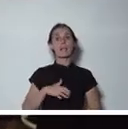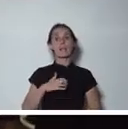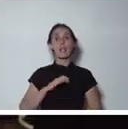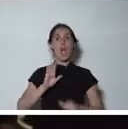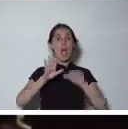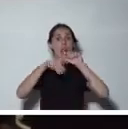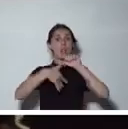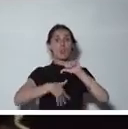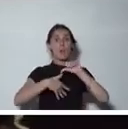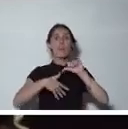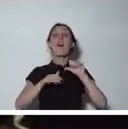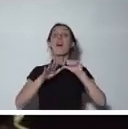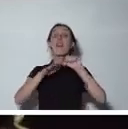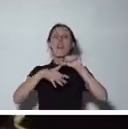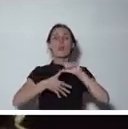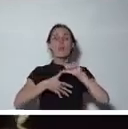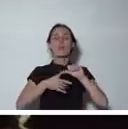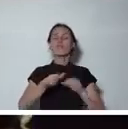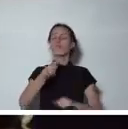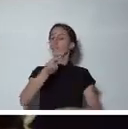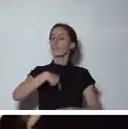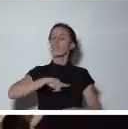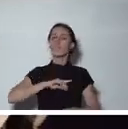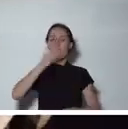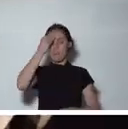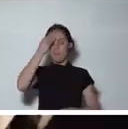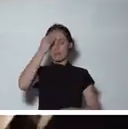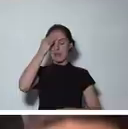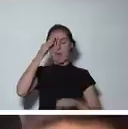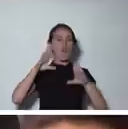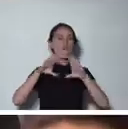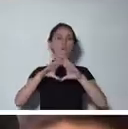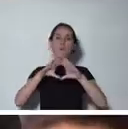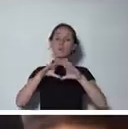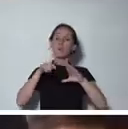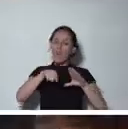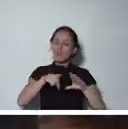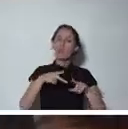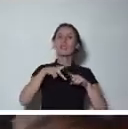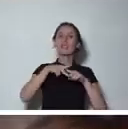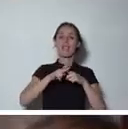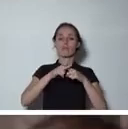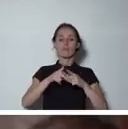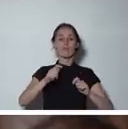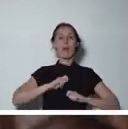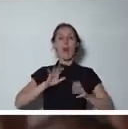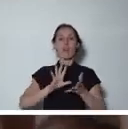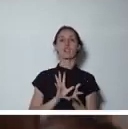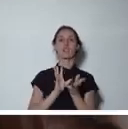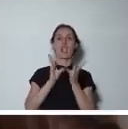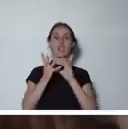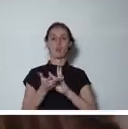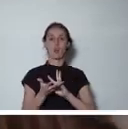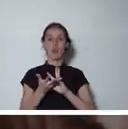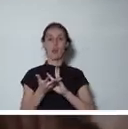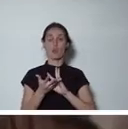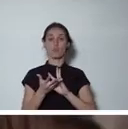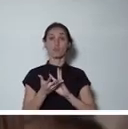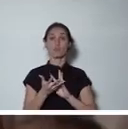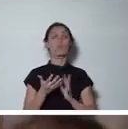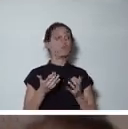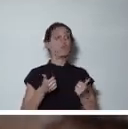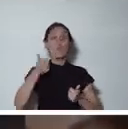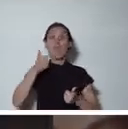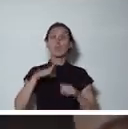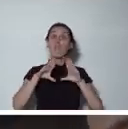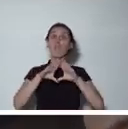latinoamérica creemos profundamente que el feminismo Es una herramienta de transformación sobre todo el feminismo popular